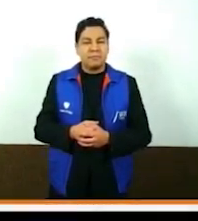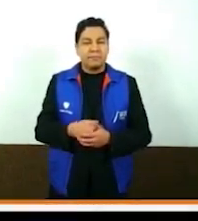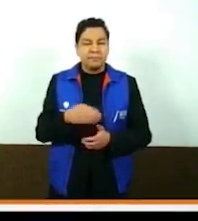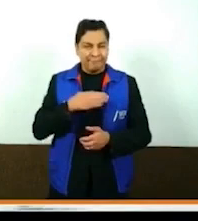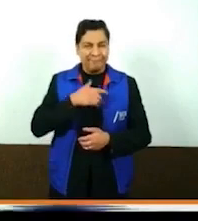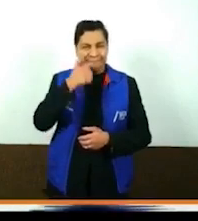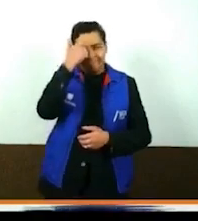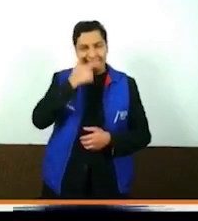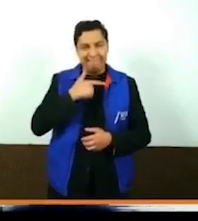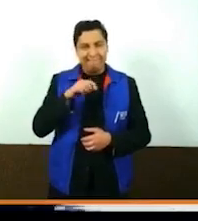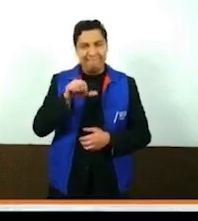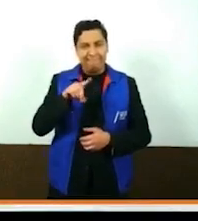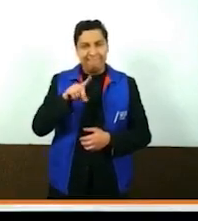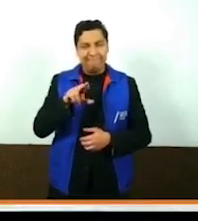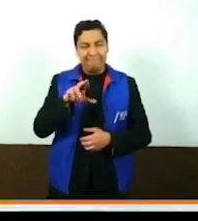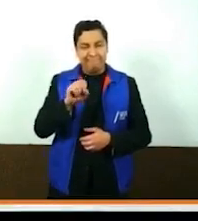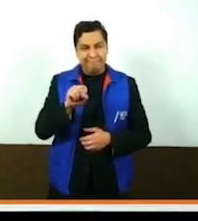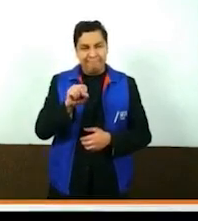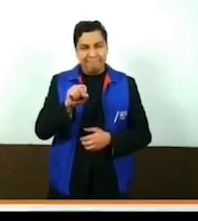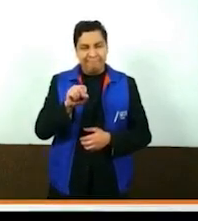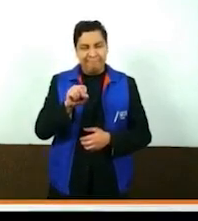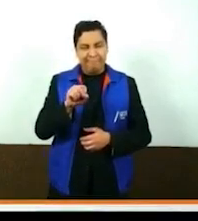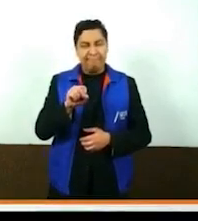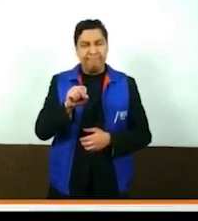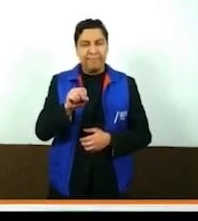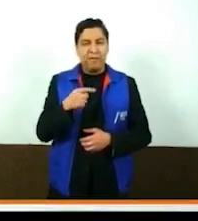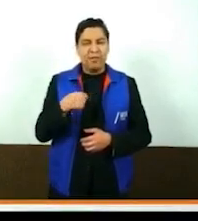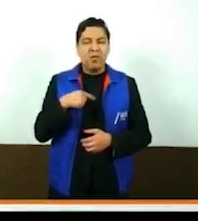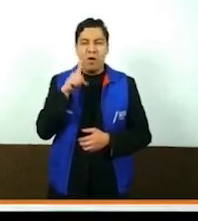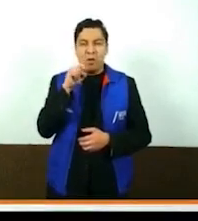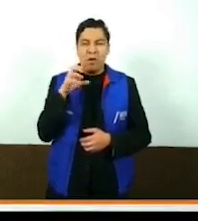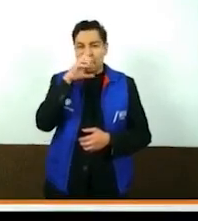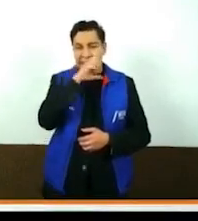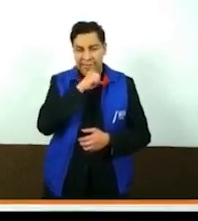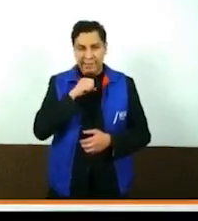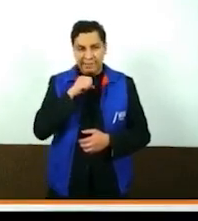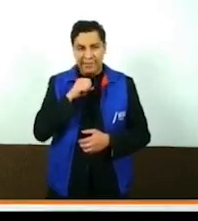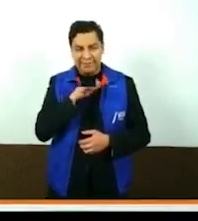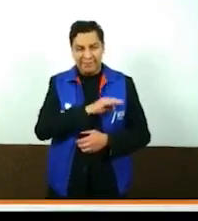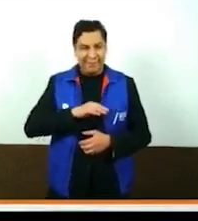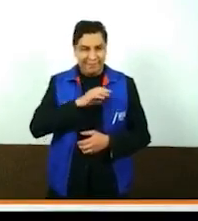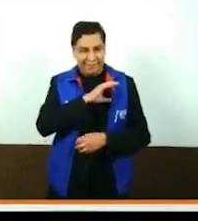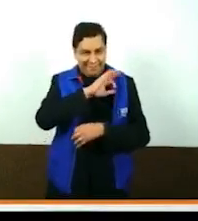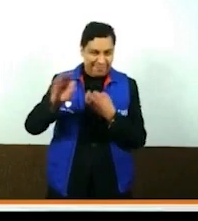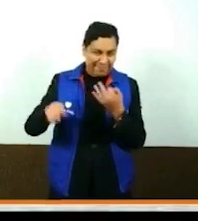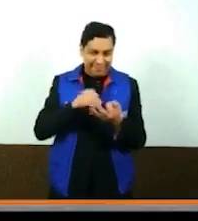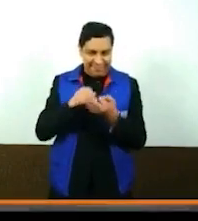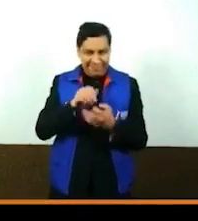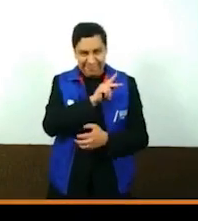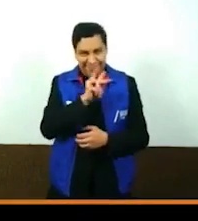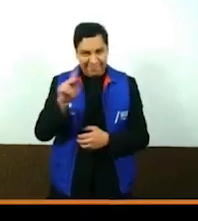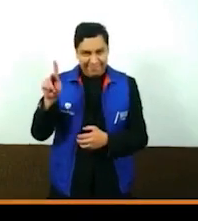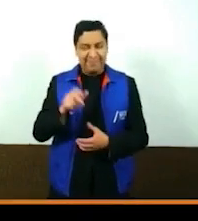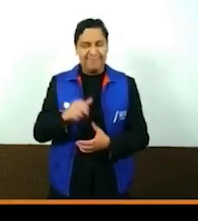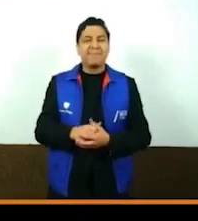Buenas noches, Andrés Sánchez, de Chinoín, de Aguascalientes. ¡Felicidades a todos!